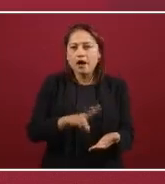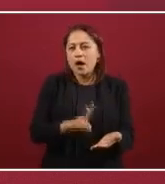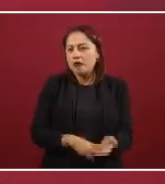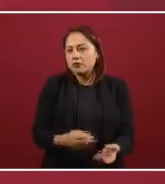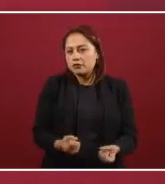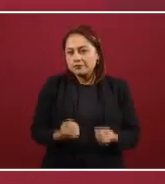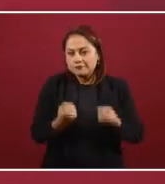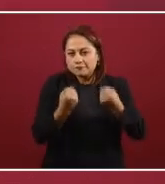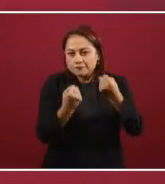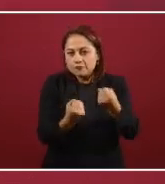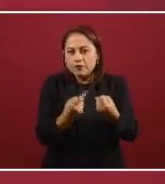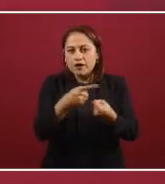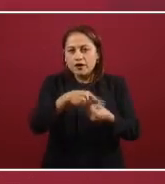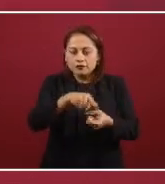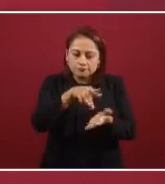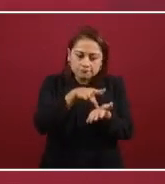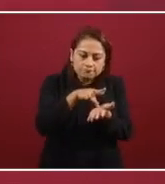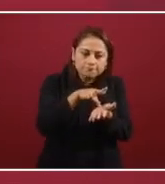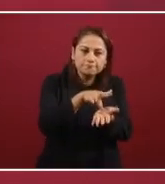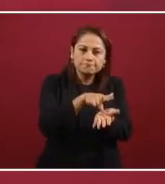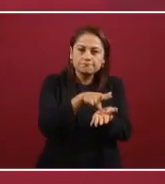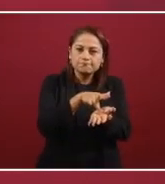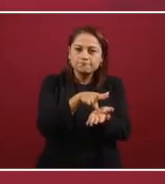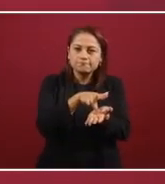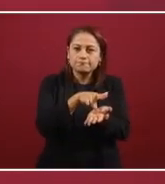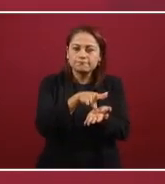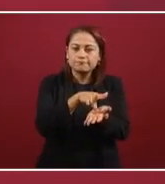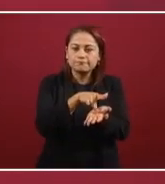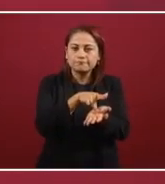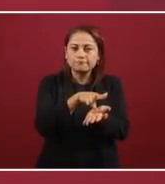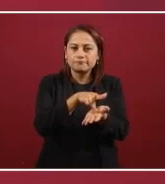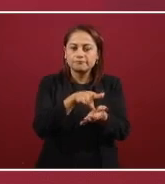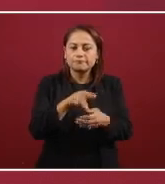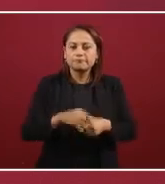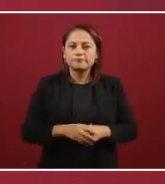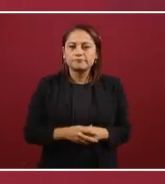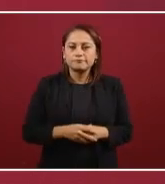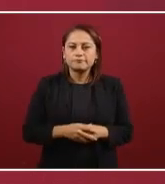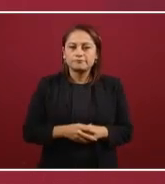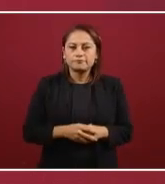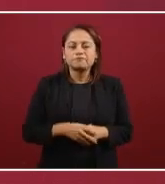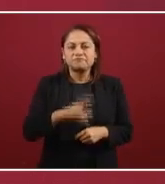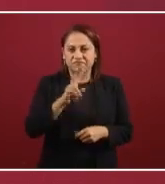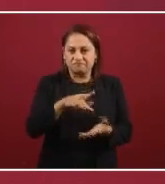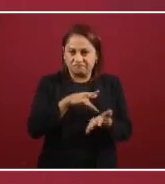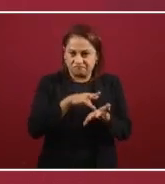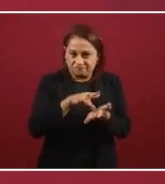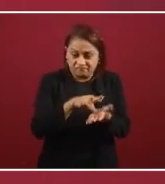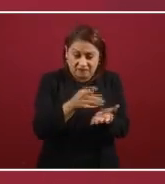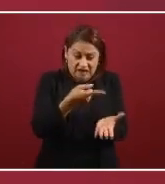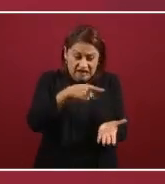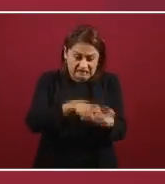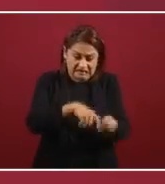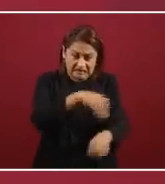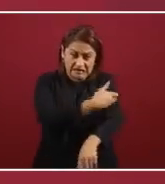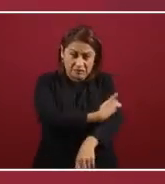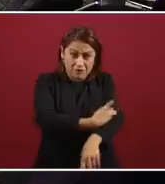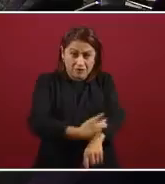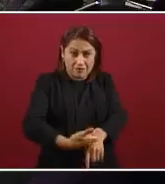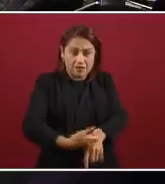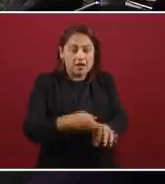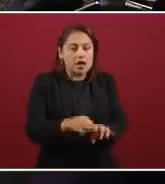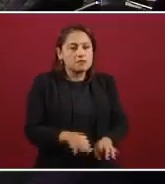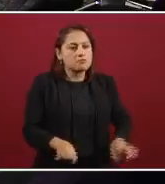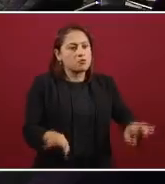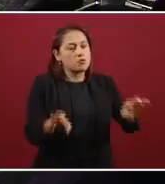mucho en la familia, la importancia que tiene la familia,